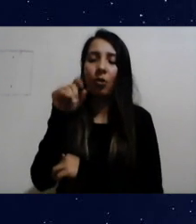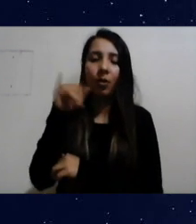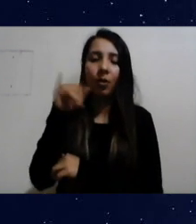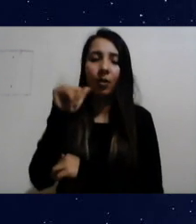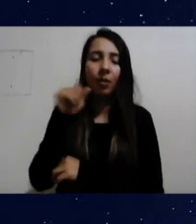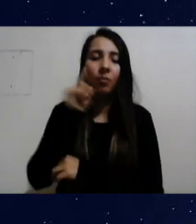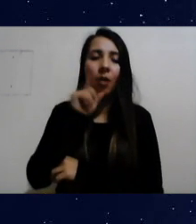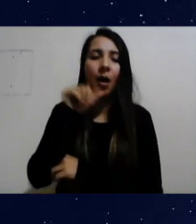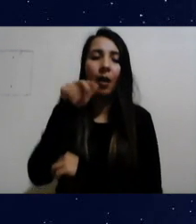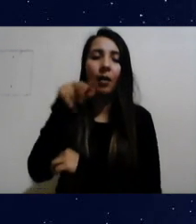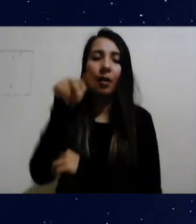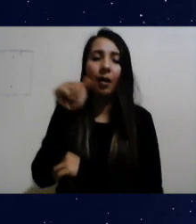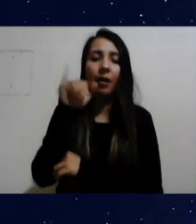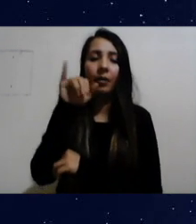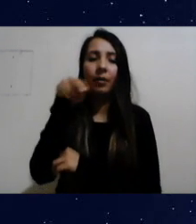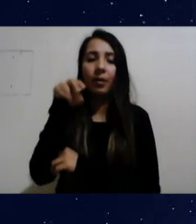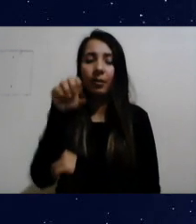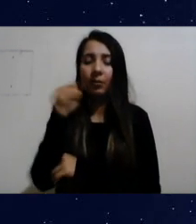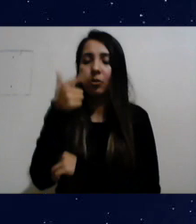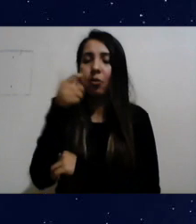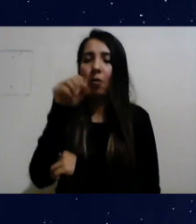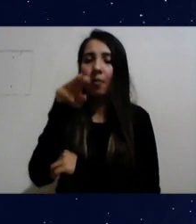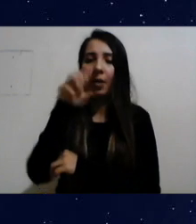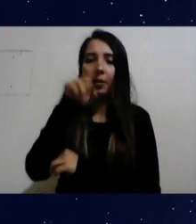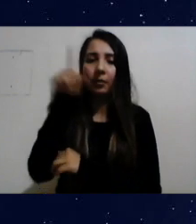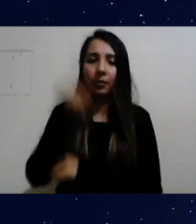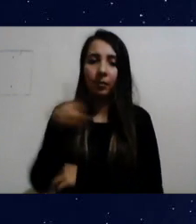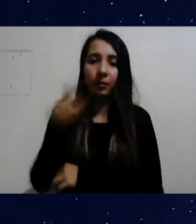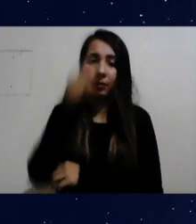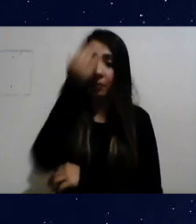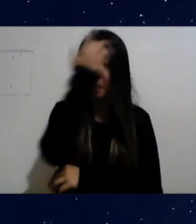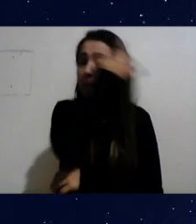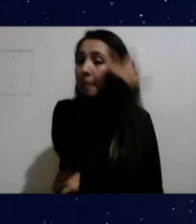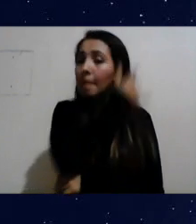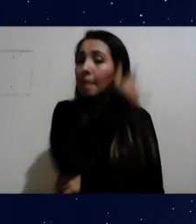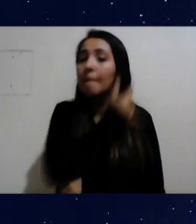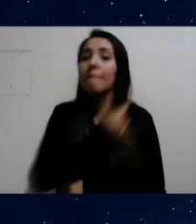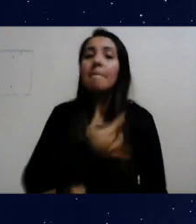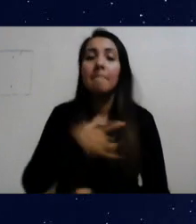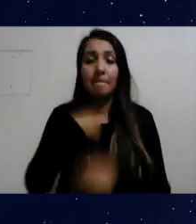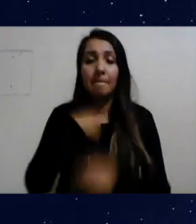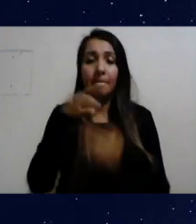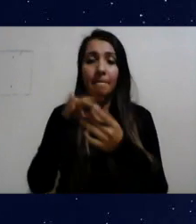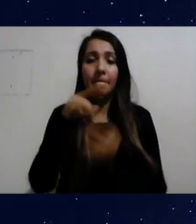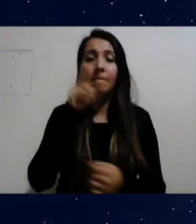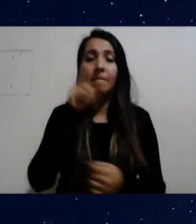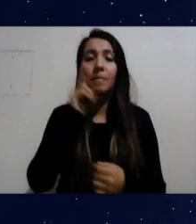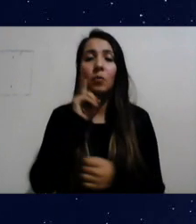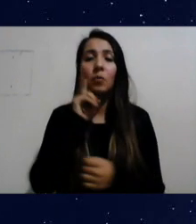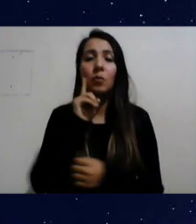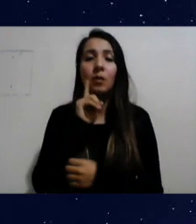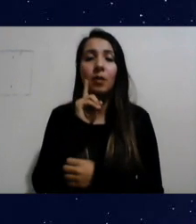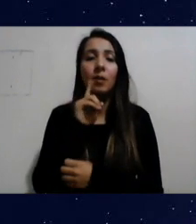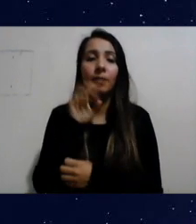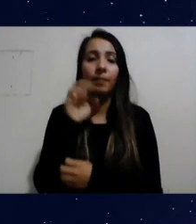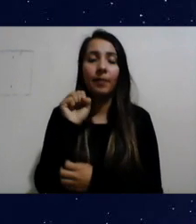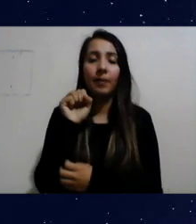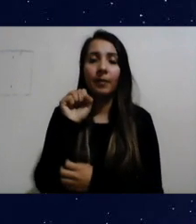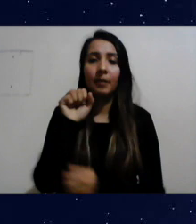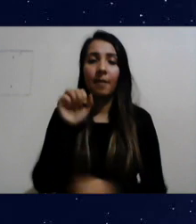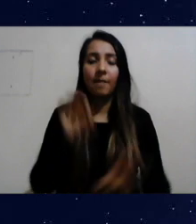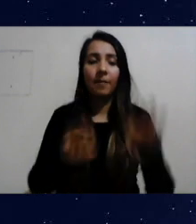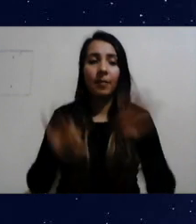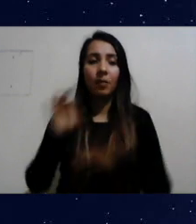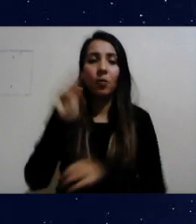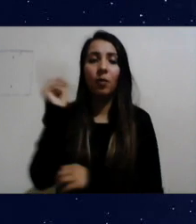daré una pequeña semblanza de su trabajo. La profesora Ana Inés Gómez es física por la Facultad de Física de la Universidad Complutense